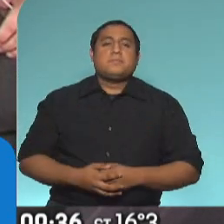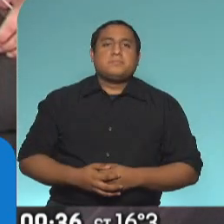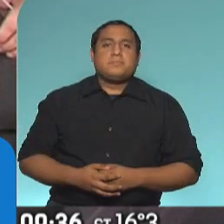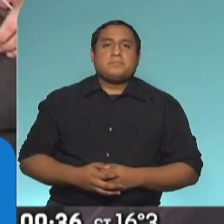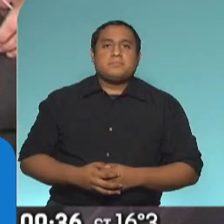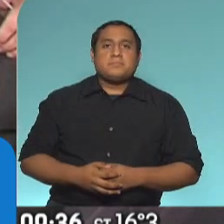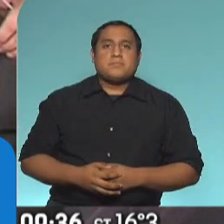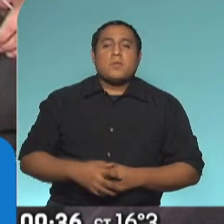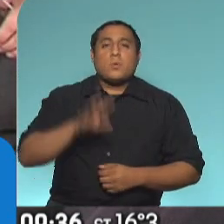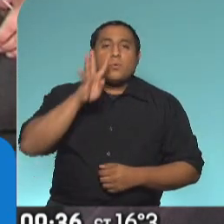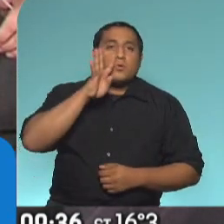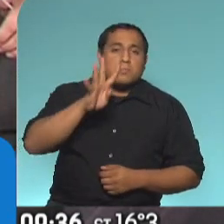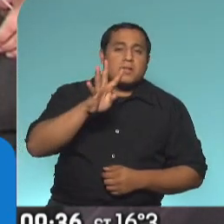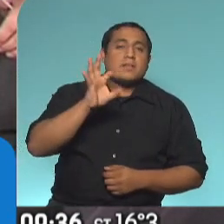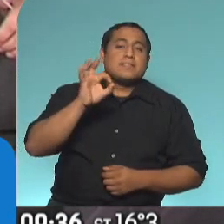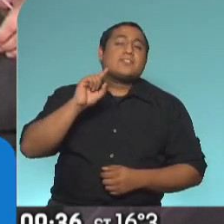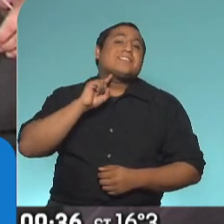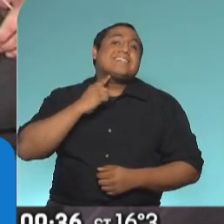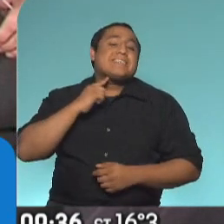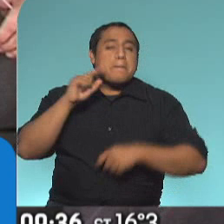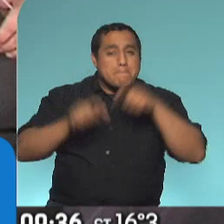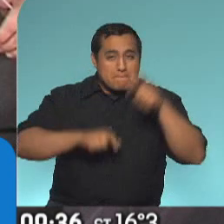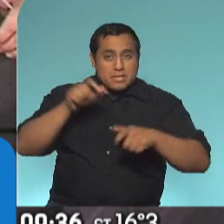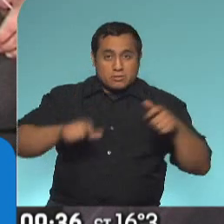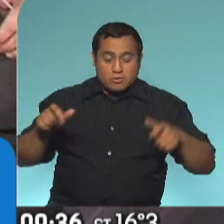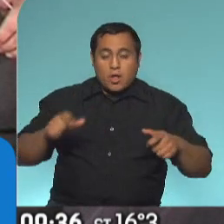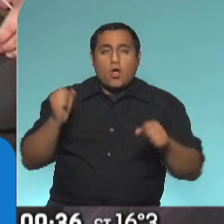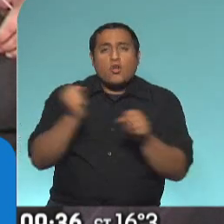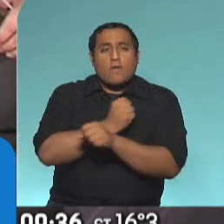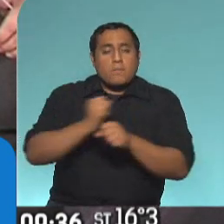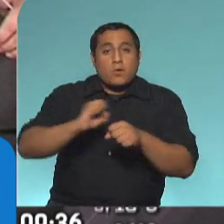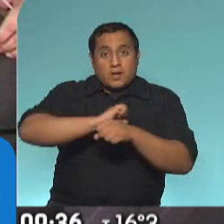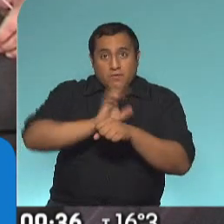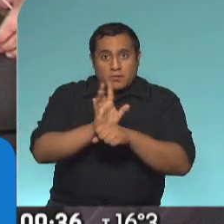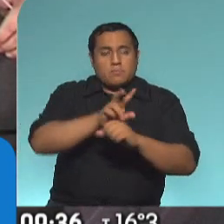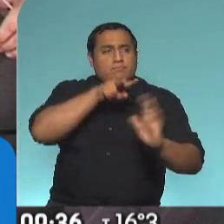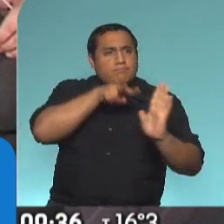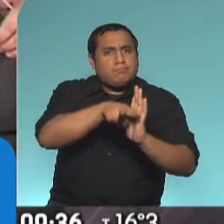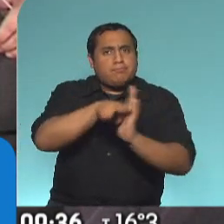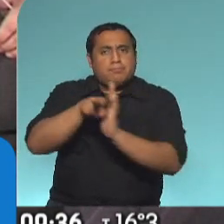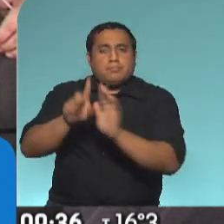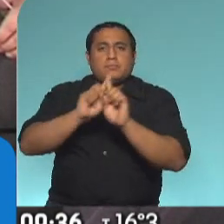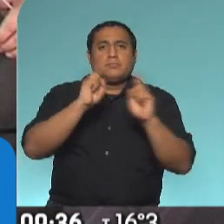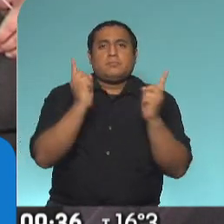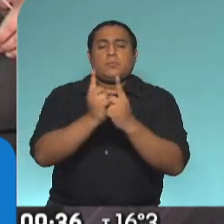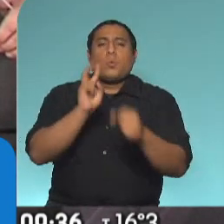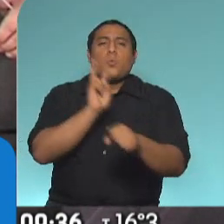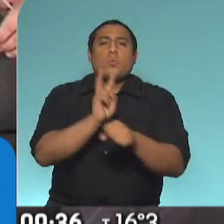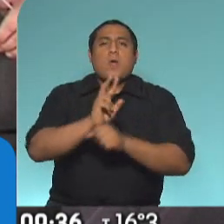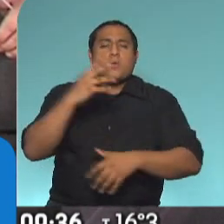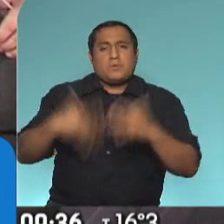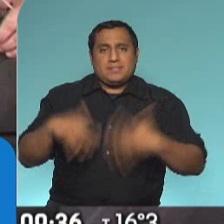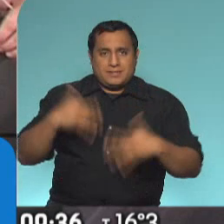habitantes. 4.013 son las personas que como caso confirmado de coronavirus se encuentran internadas en unidad de